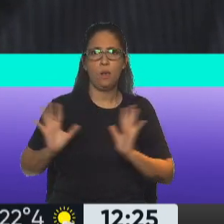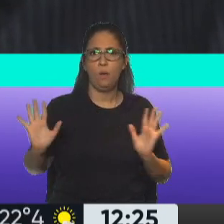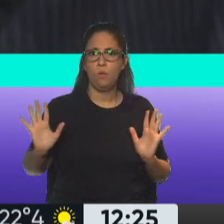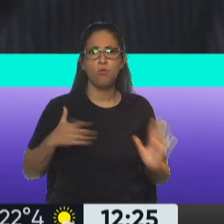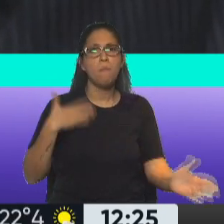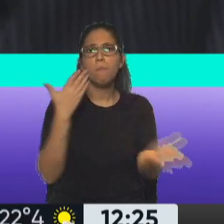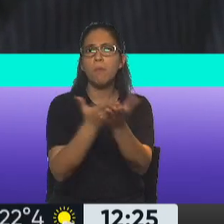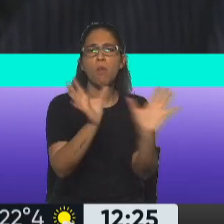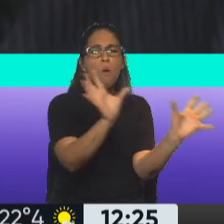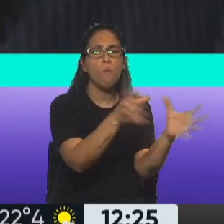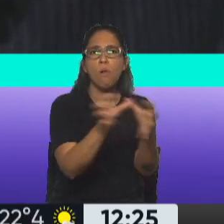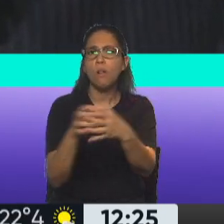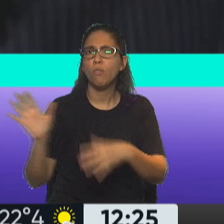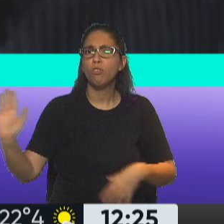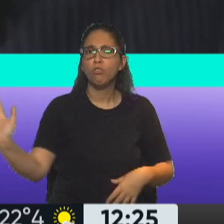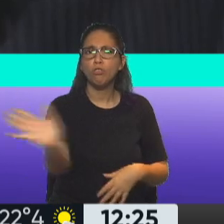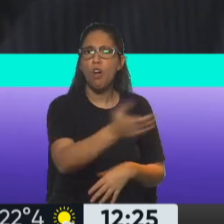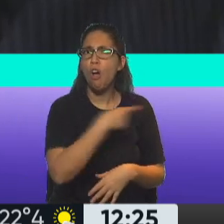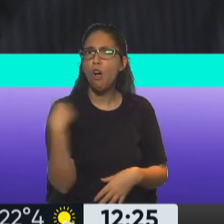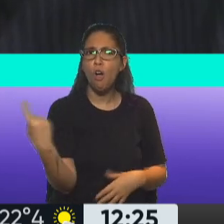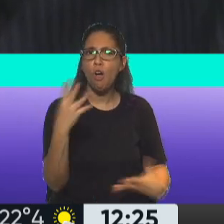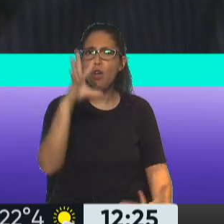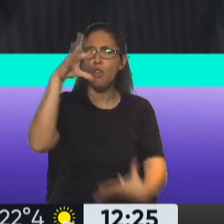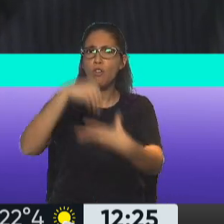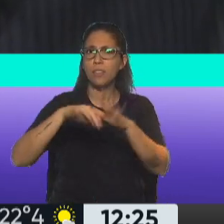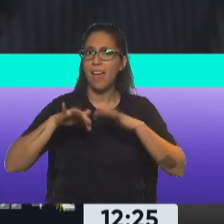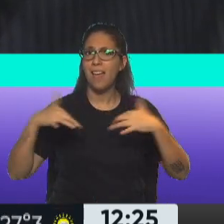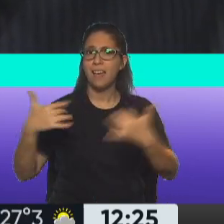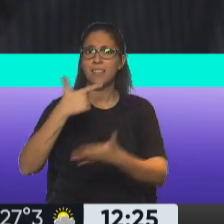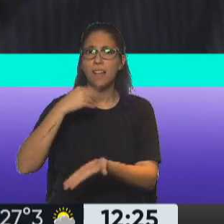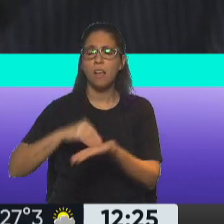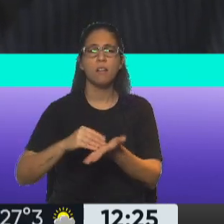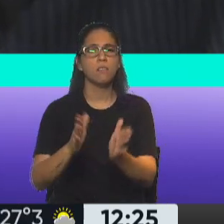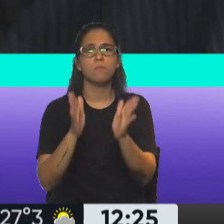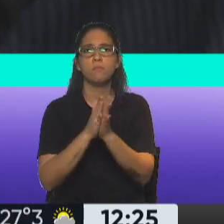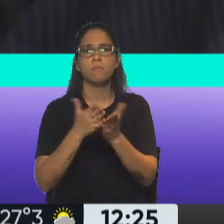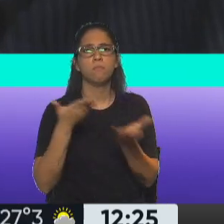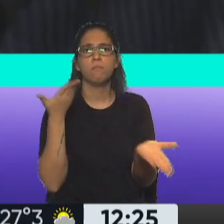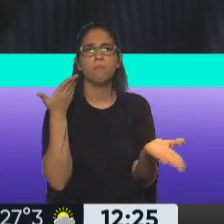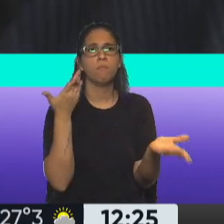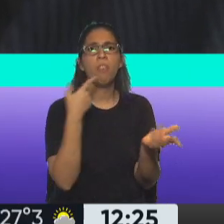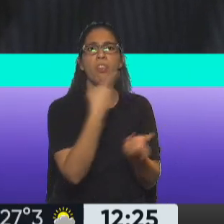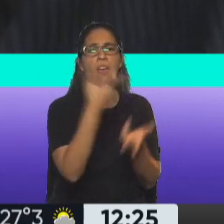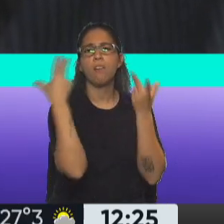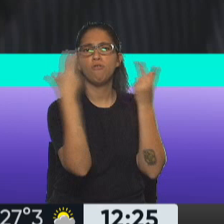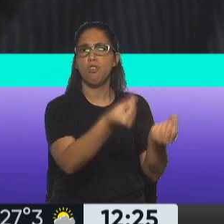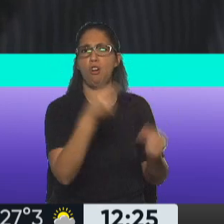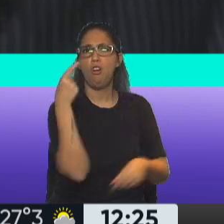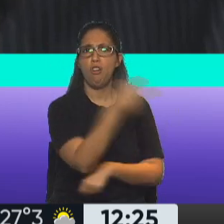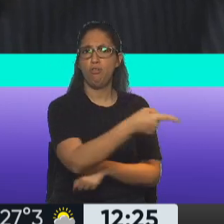pido a los bloques que formamos parte de este cuerpo que se expidan y que se expidan en contra